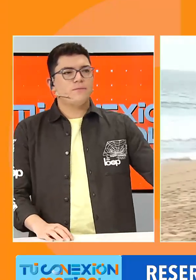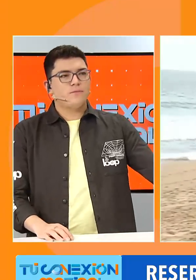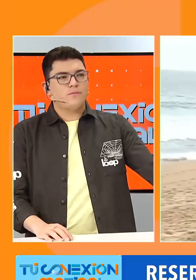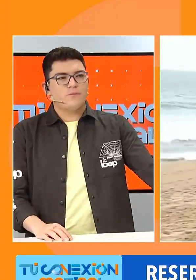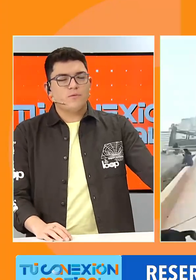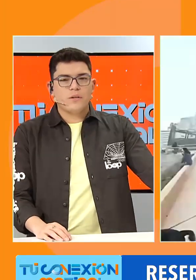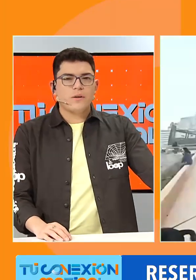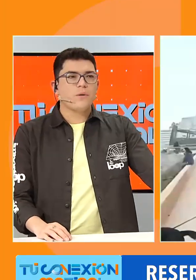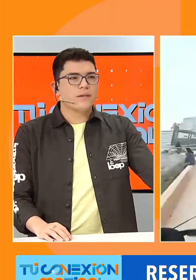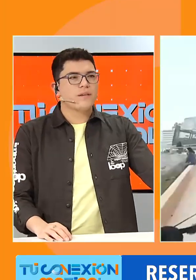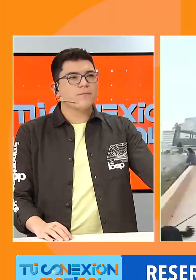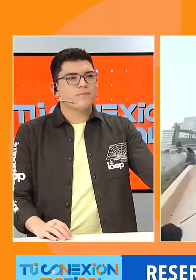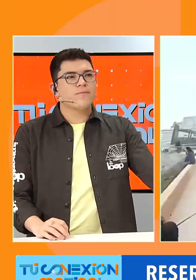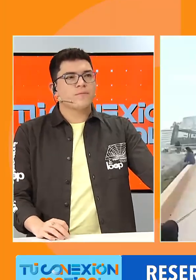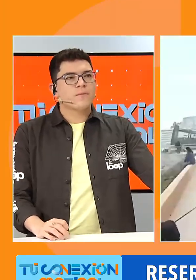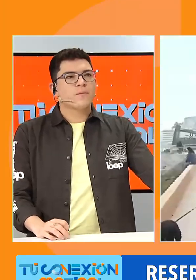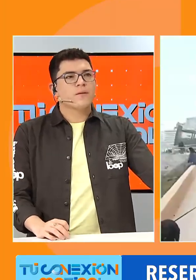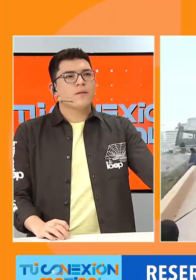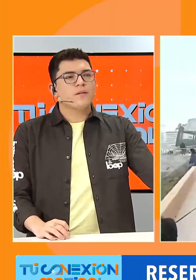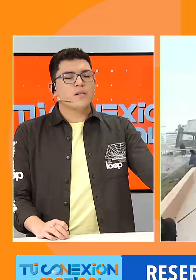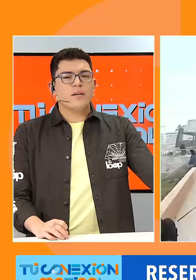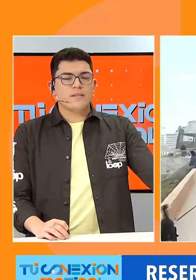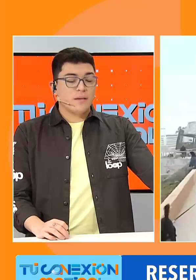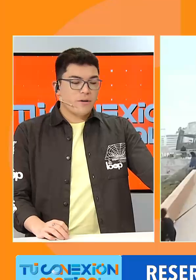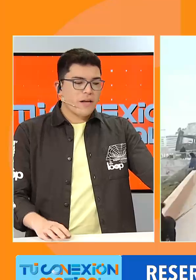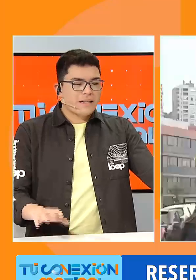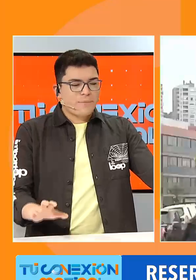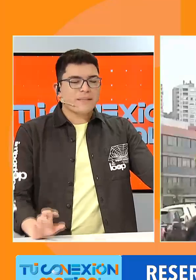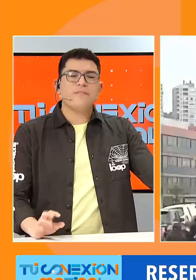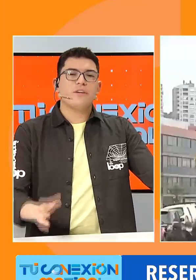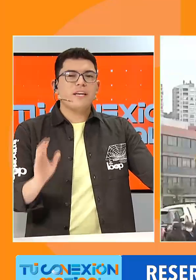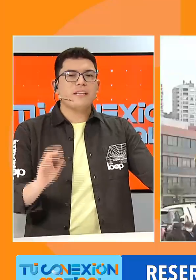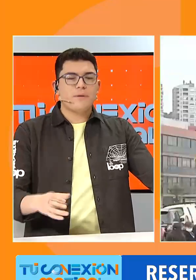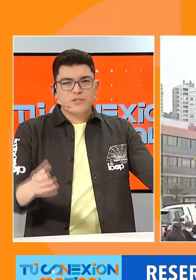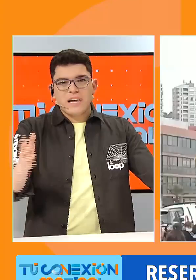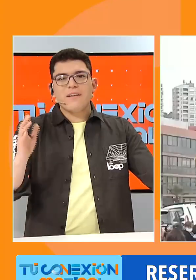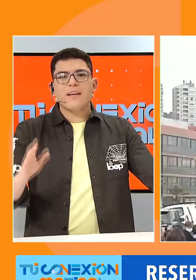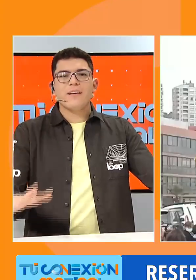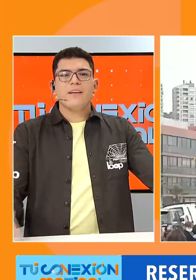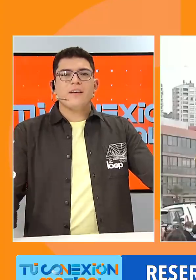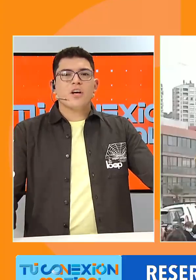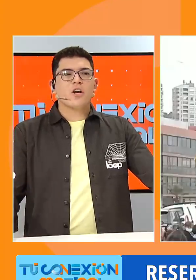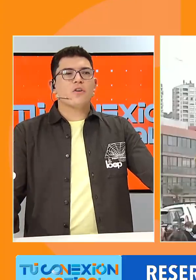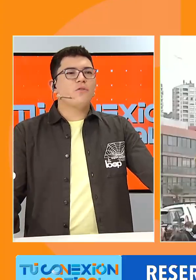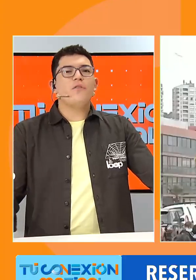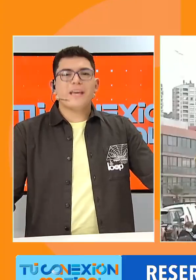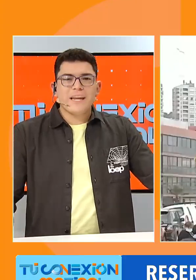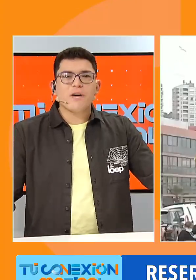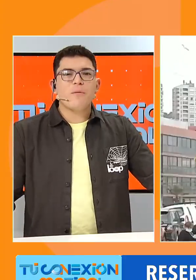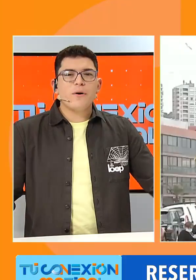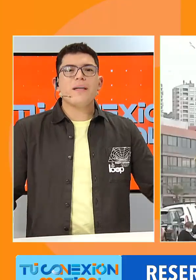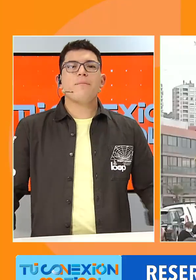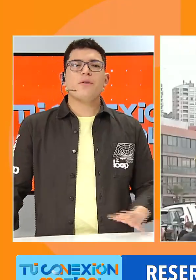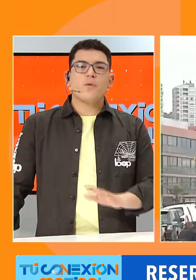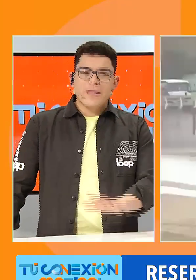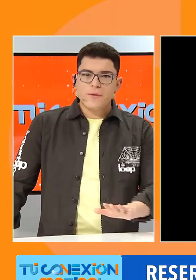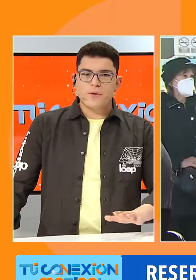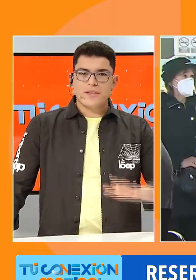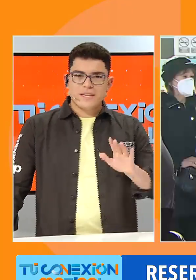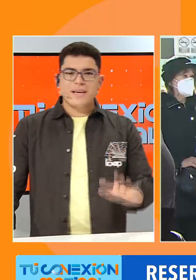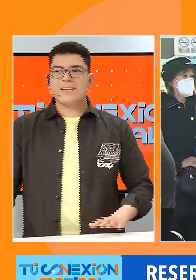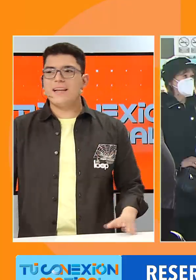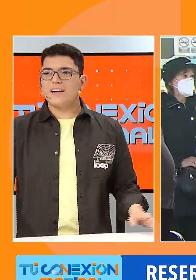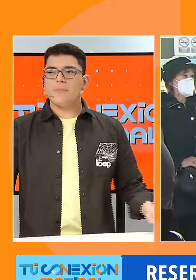una... Sí. Talca es bien, bien, bien chileno. Sí. Así que, bueno, hay harta parte bonita, pero celebre donde quiera y como pueda, pero